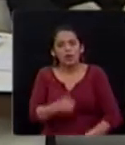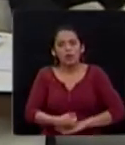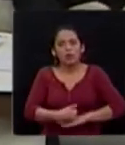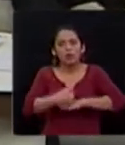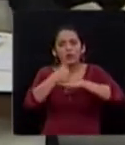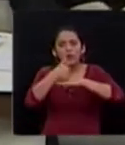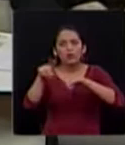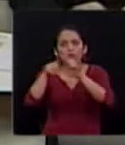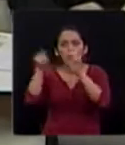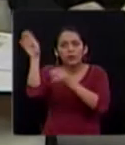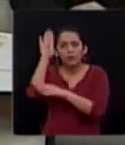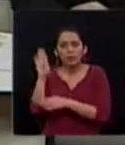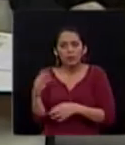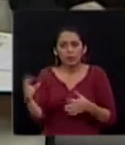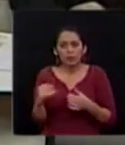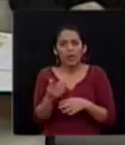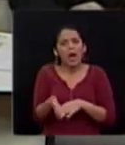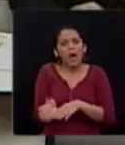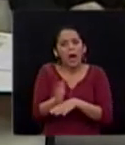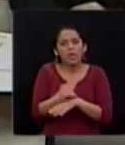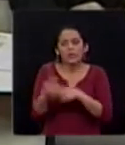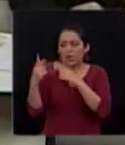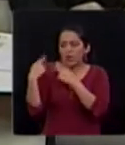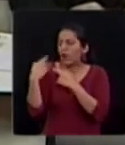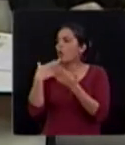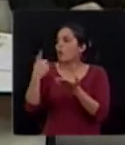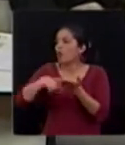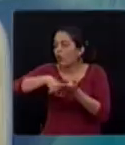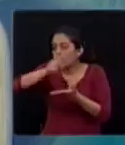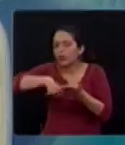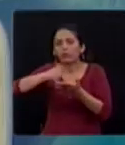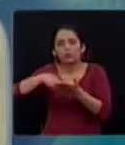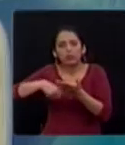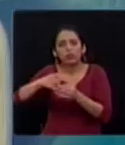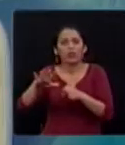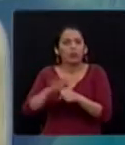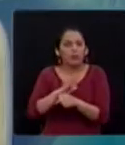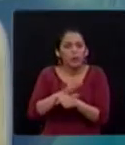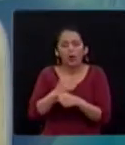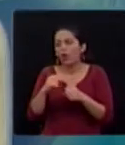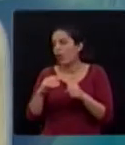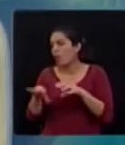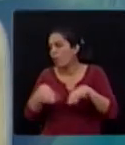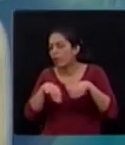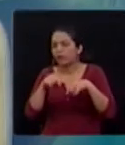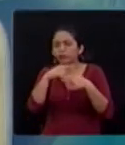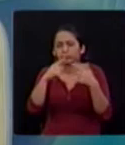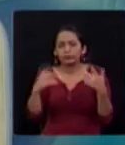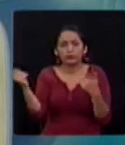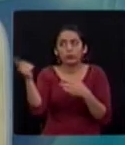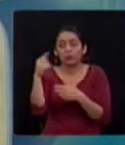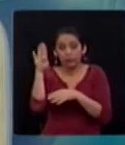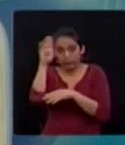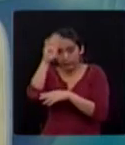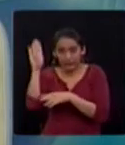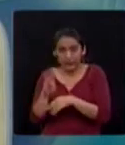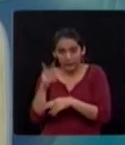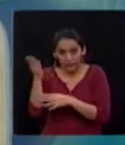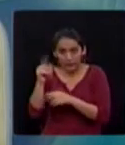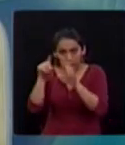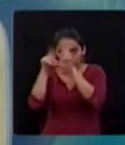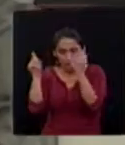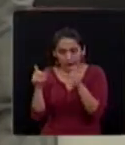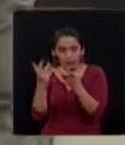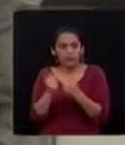Odebrecht ni siquiera esté vinculado a la investigación. No, a pesar de que de todo lo que le estoy diciendo, lo que apareció en el proceso arbitral de